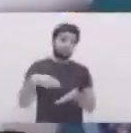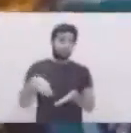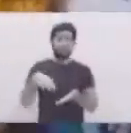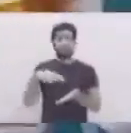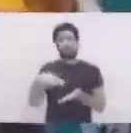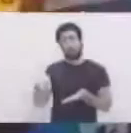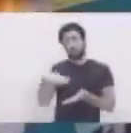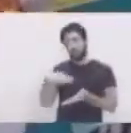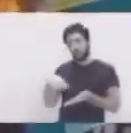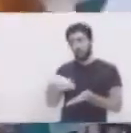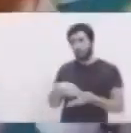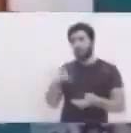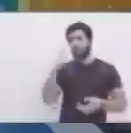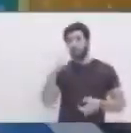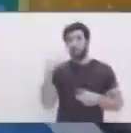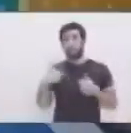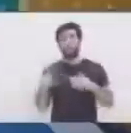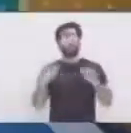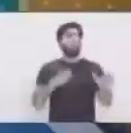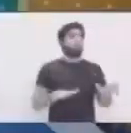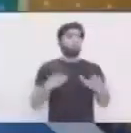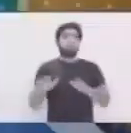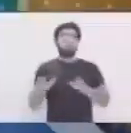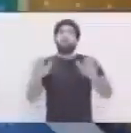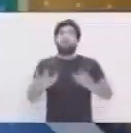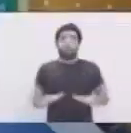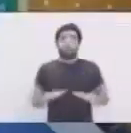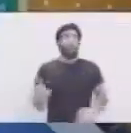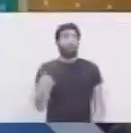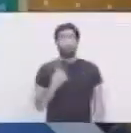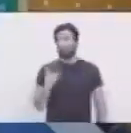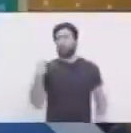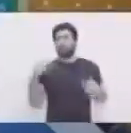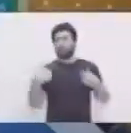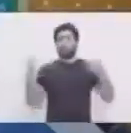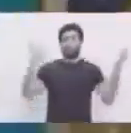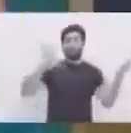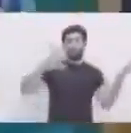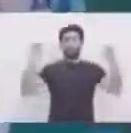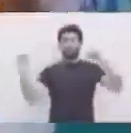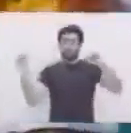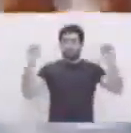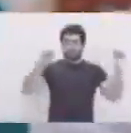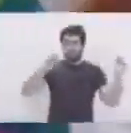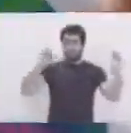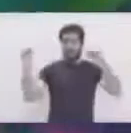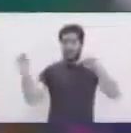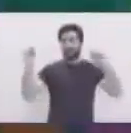puedo quedarme quieto. Muevo los brazos. ¡Los brazos!